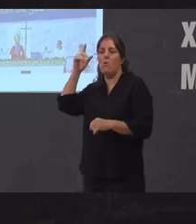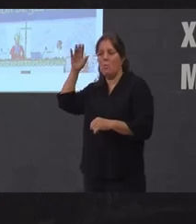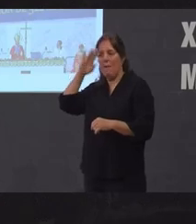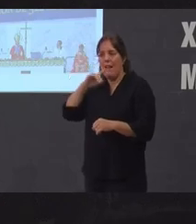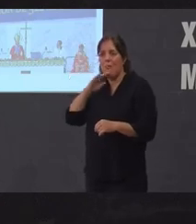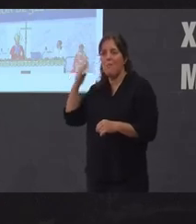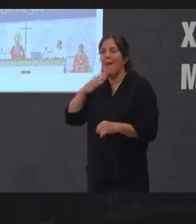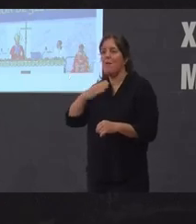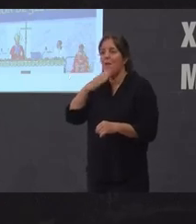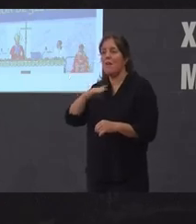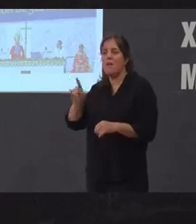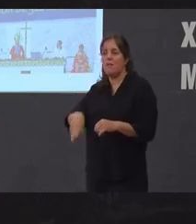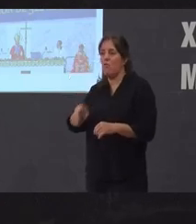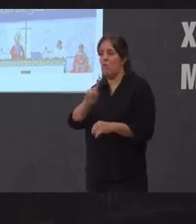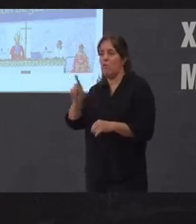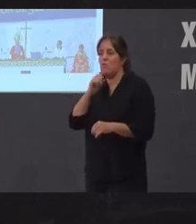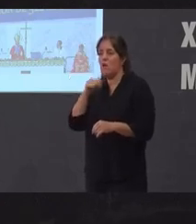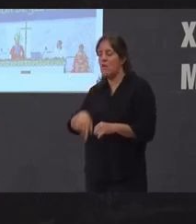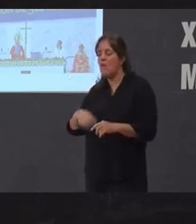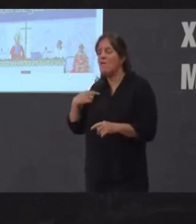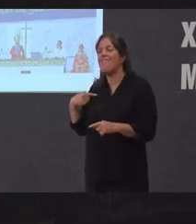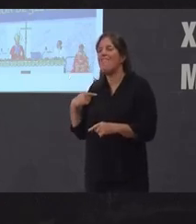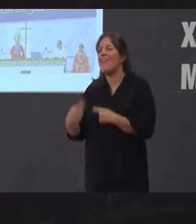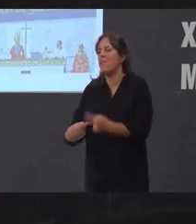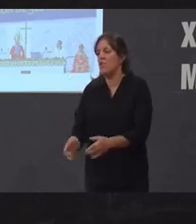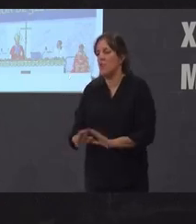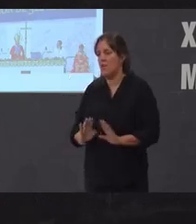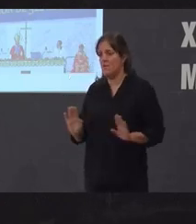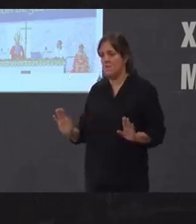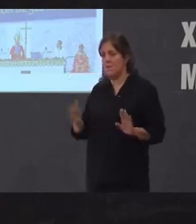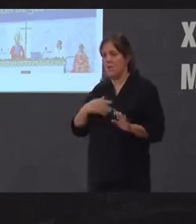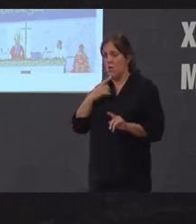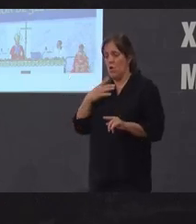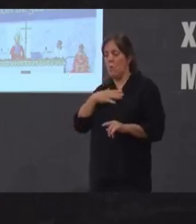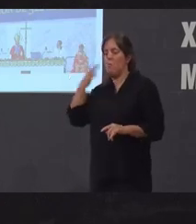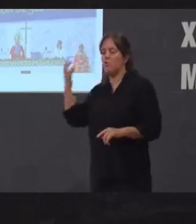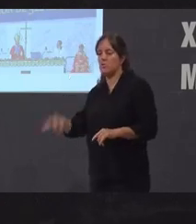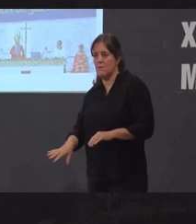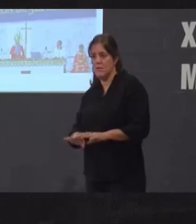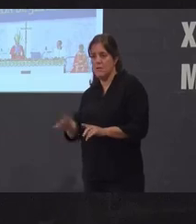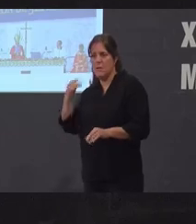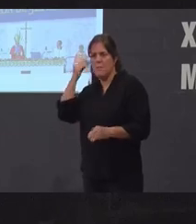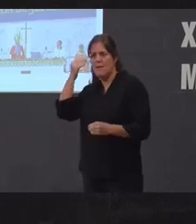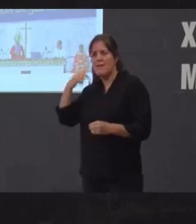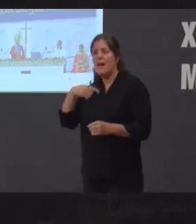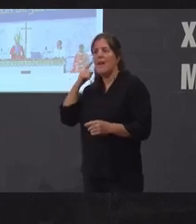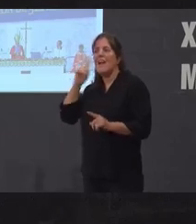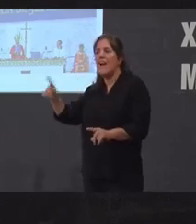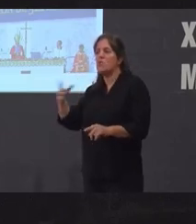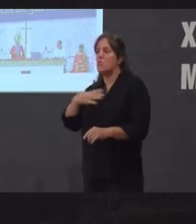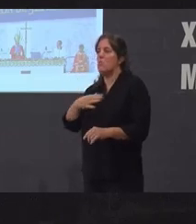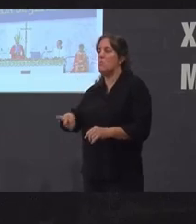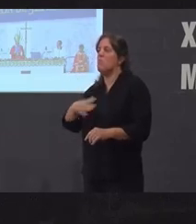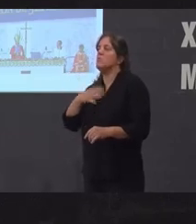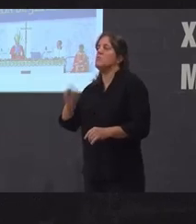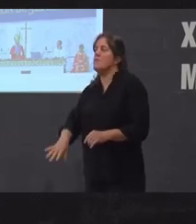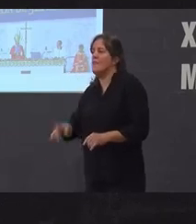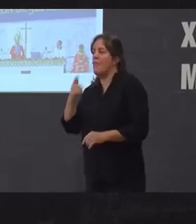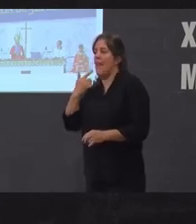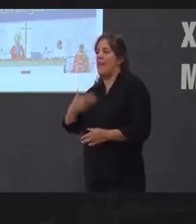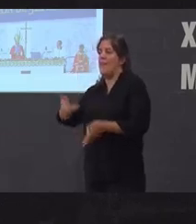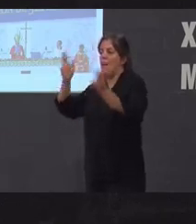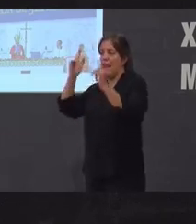se eras católico tradicionalista. Non podía ser católico posibilista, pensar ni tan siquiera na posibilidade do